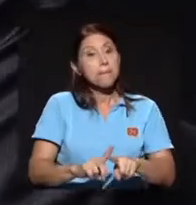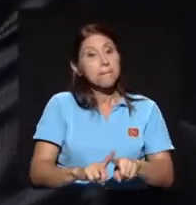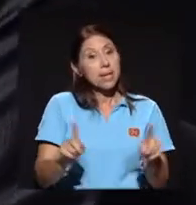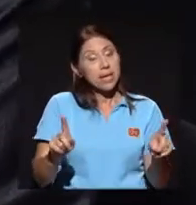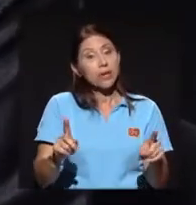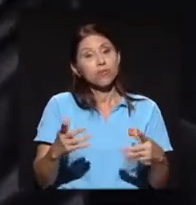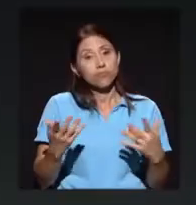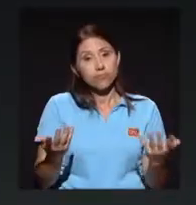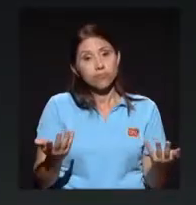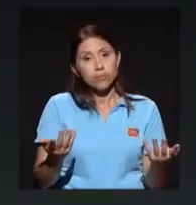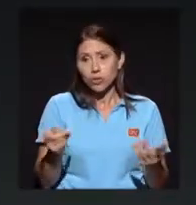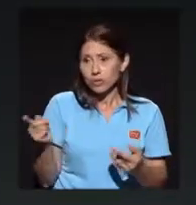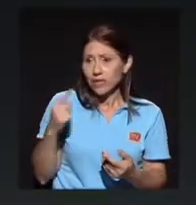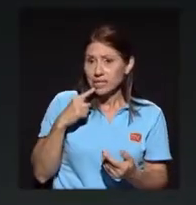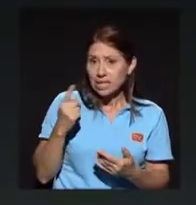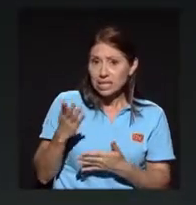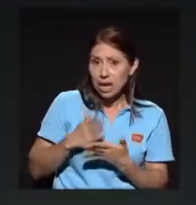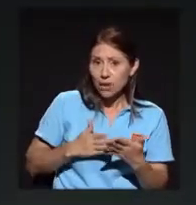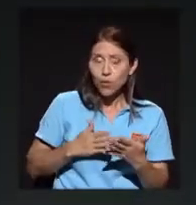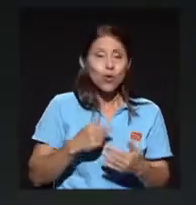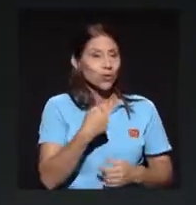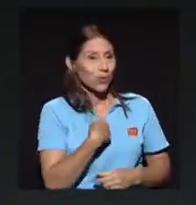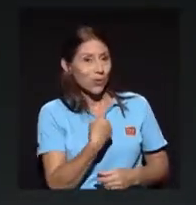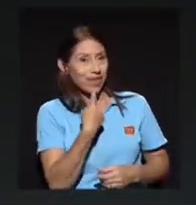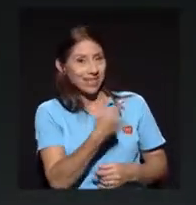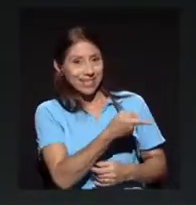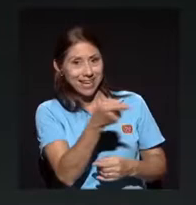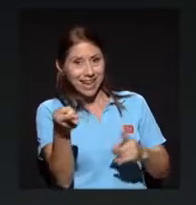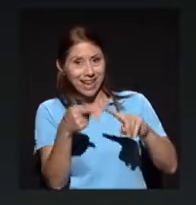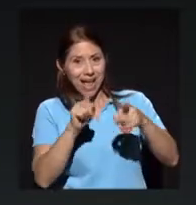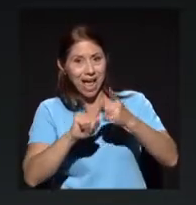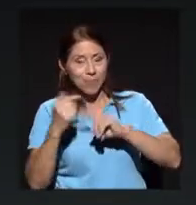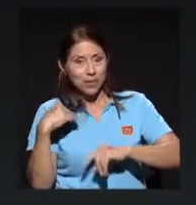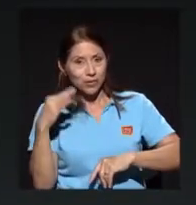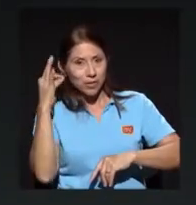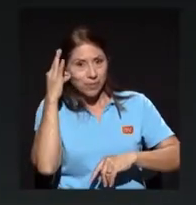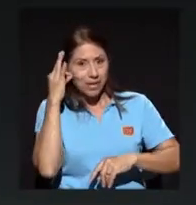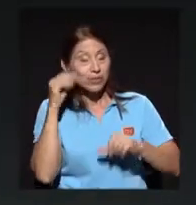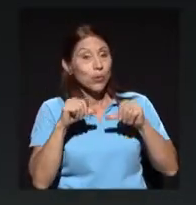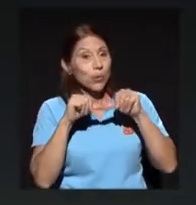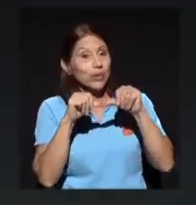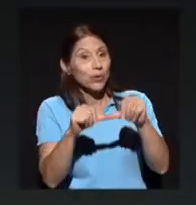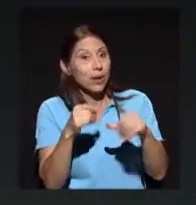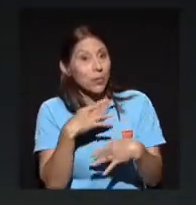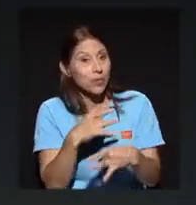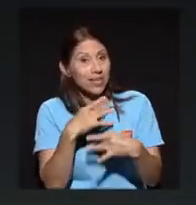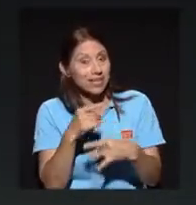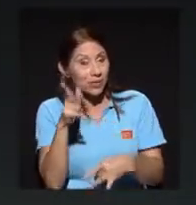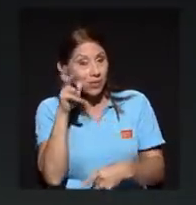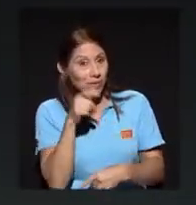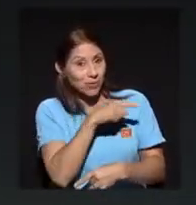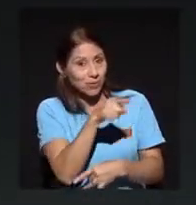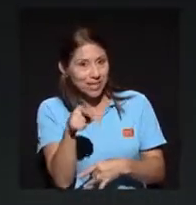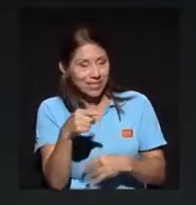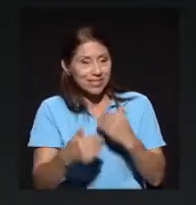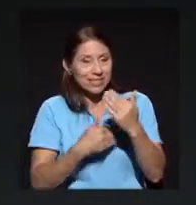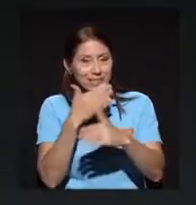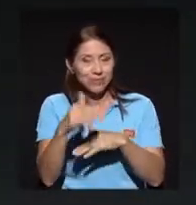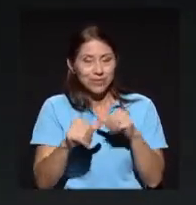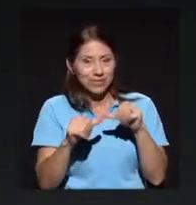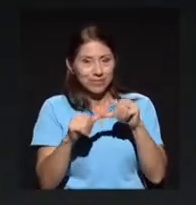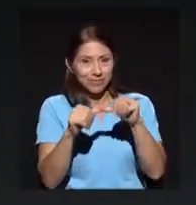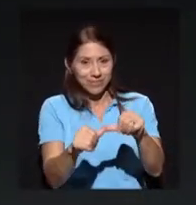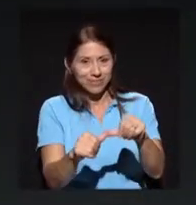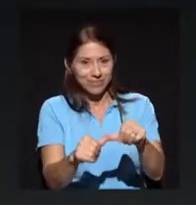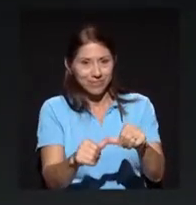vas a decir que las amigas y amigos es continuarán muy interesados en escucharlos una vez que el canal nos invite a